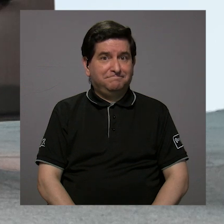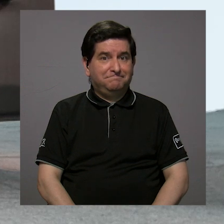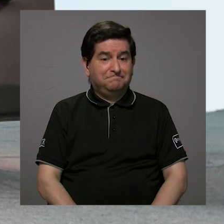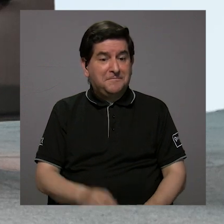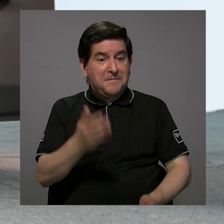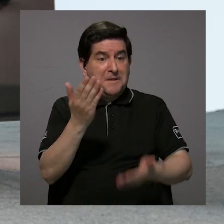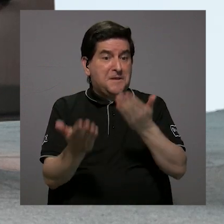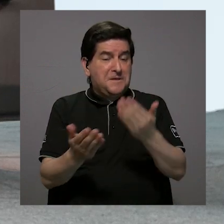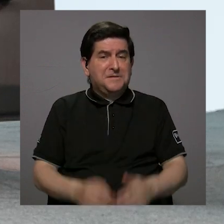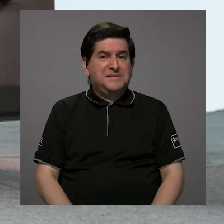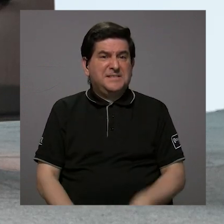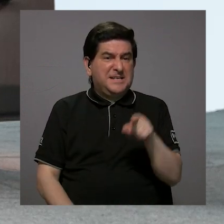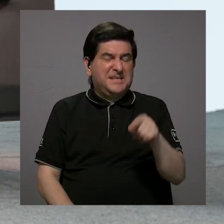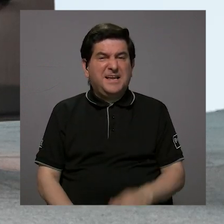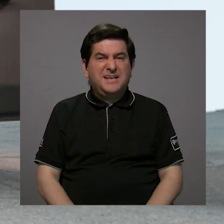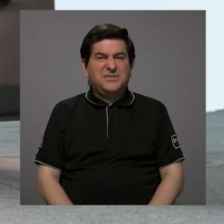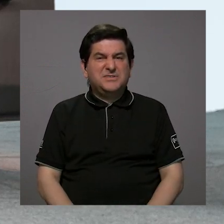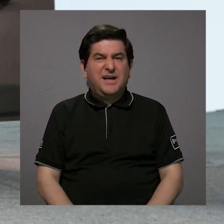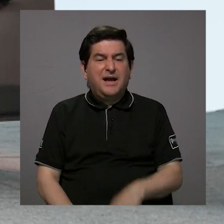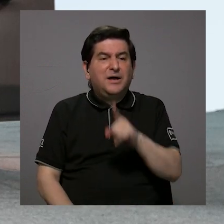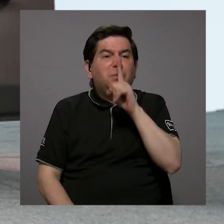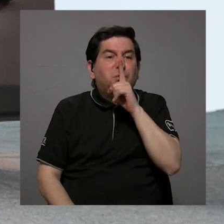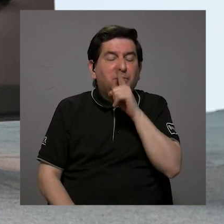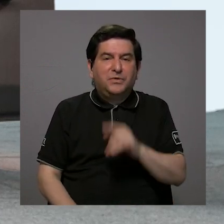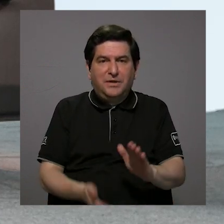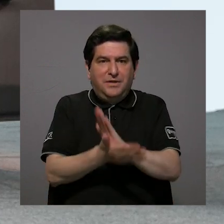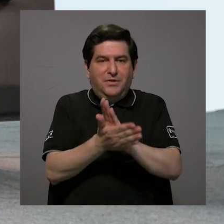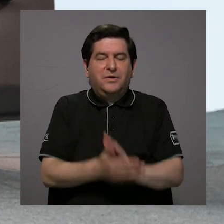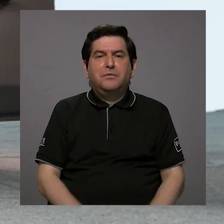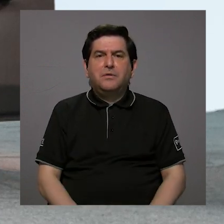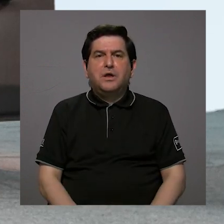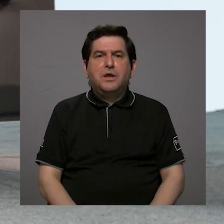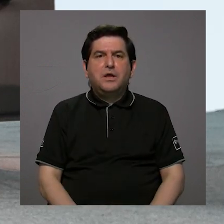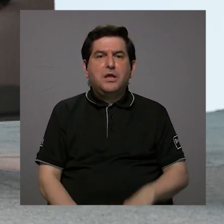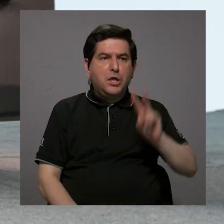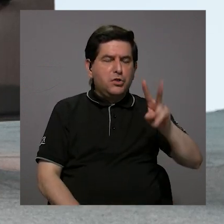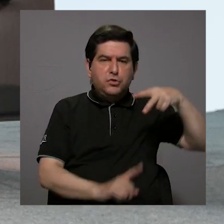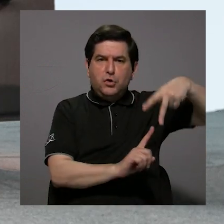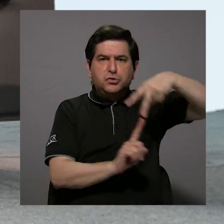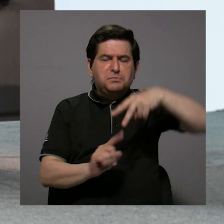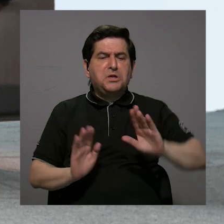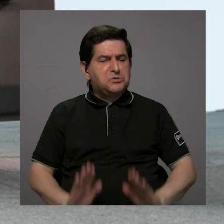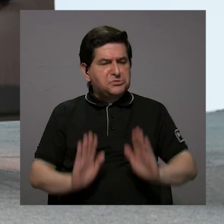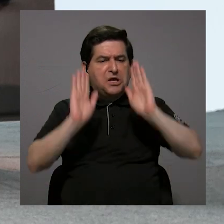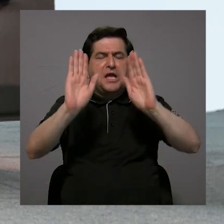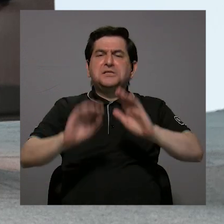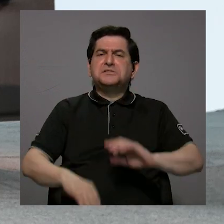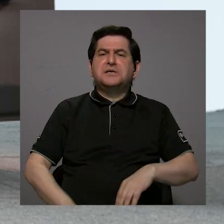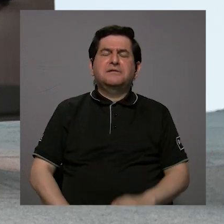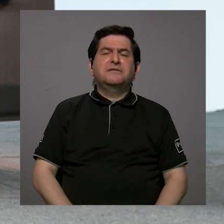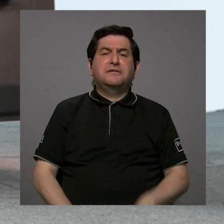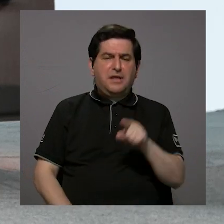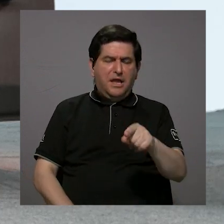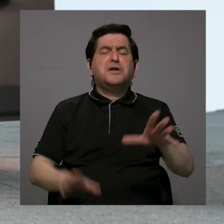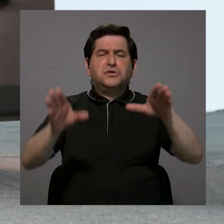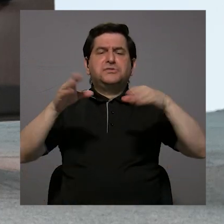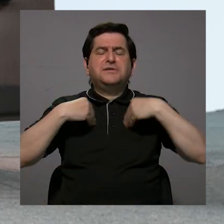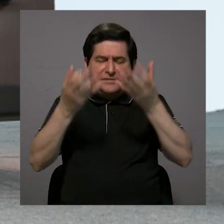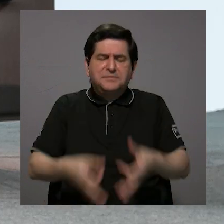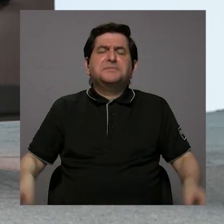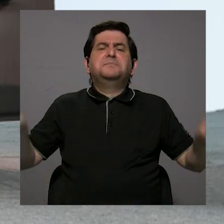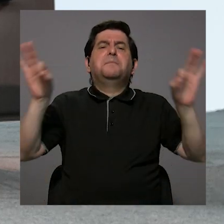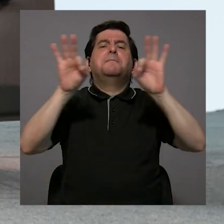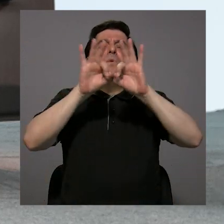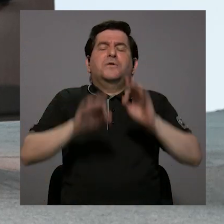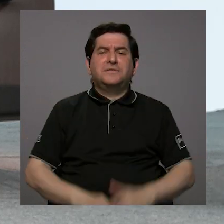pues tal vez hubieran querido censurar aquello. Y Dos Pinos fue genial en este sentido. Ha sido genial porque ellos reconocen